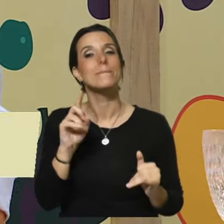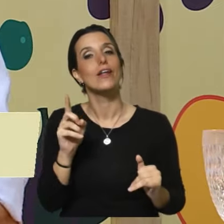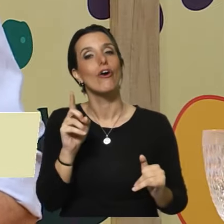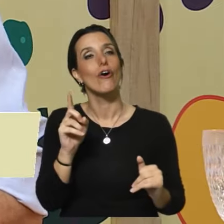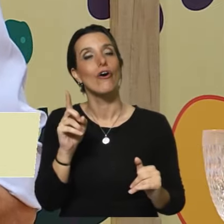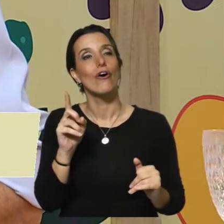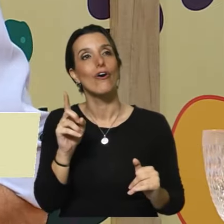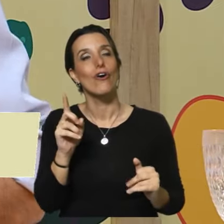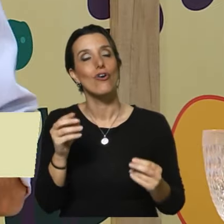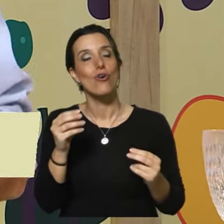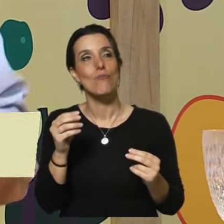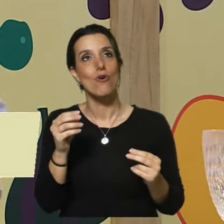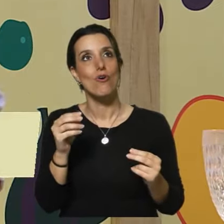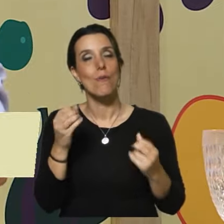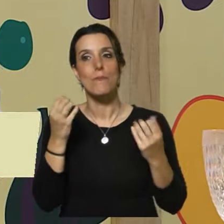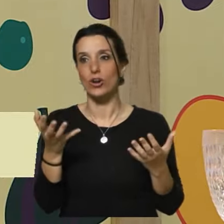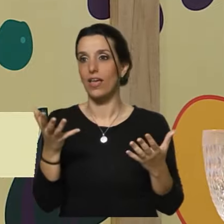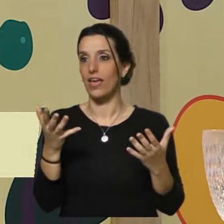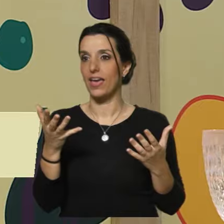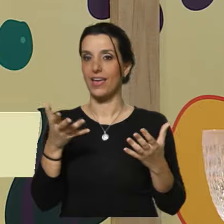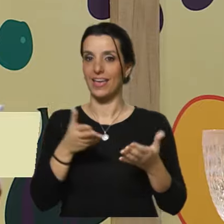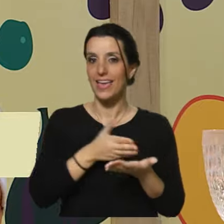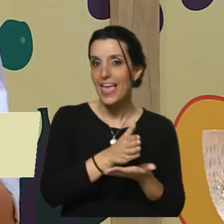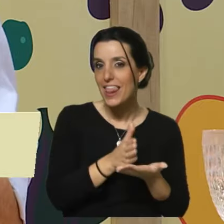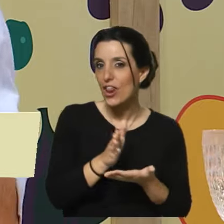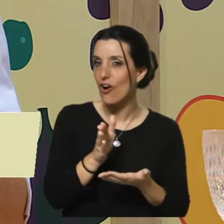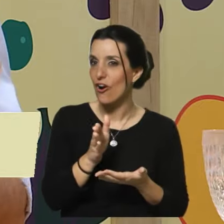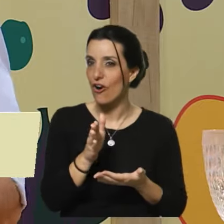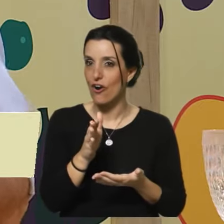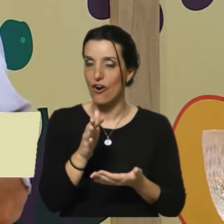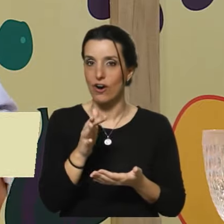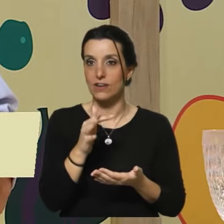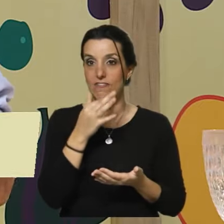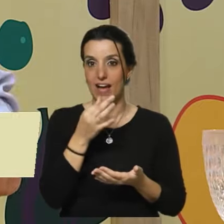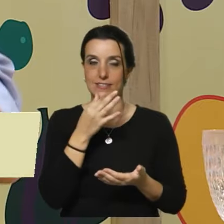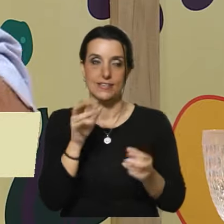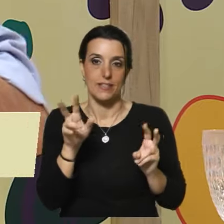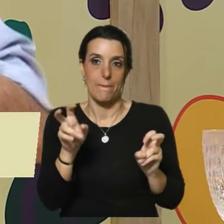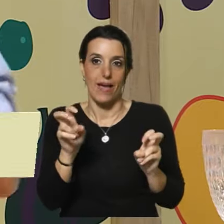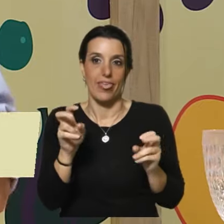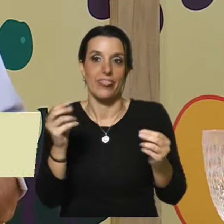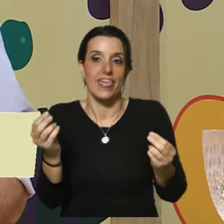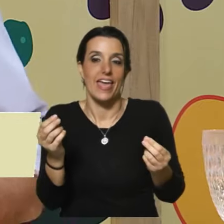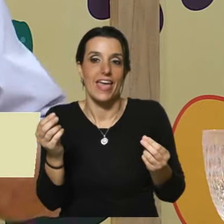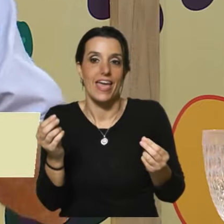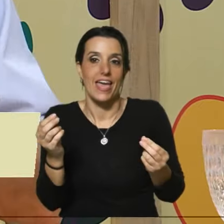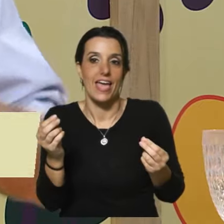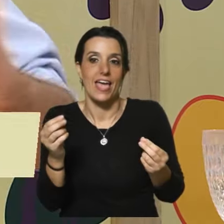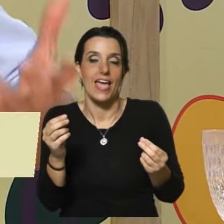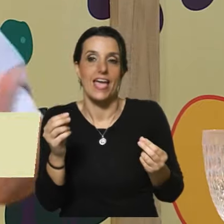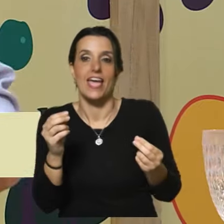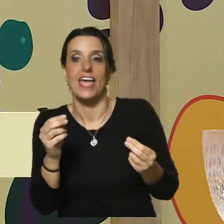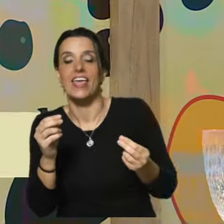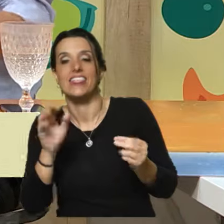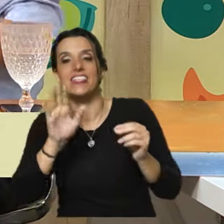algún momento uno se tiene porque es un género sencillo digo en cuanto a digo que no lo podamos complejizar tres